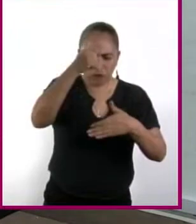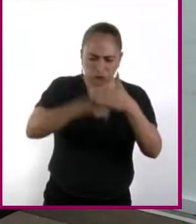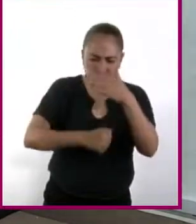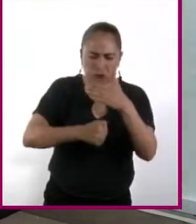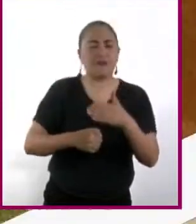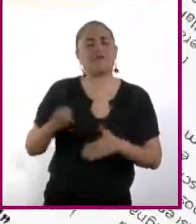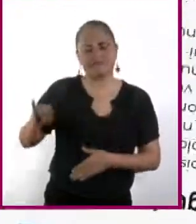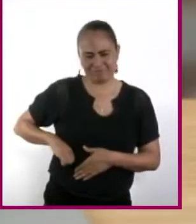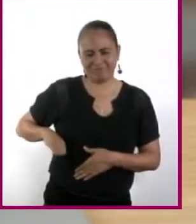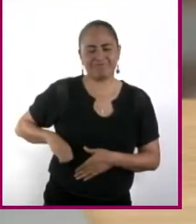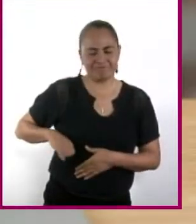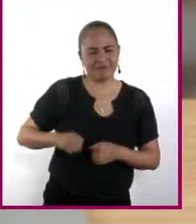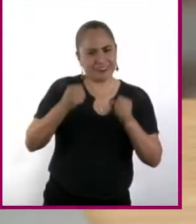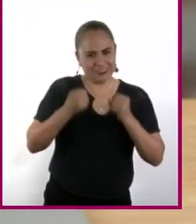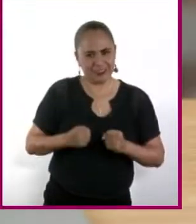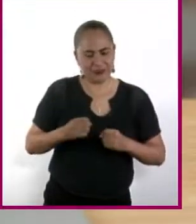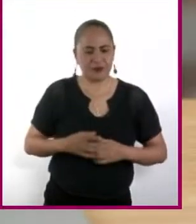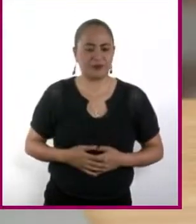interés.